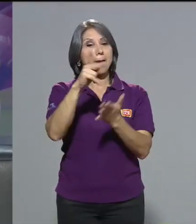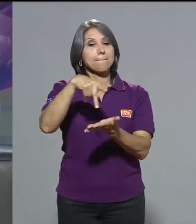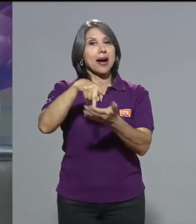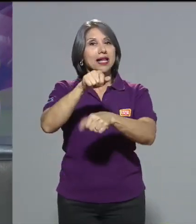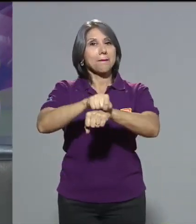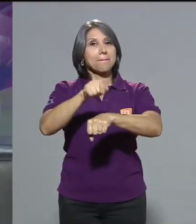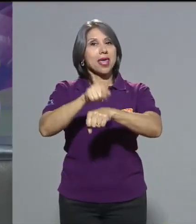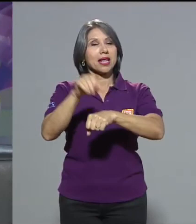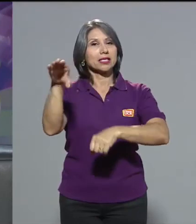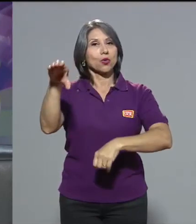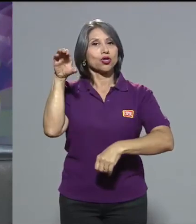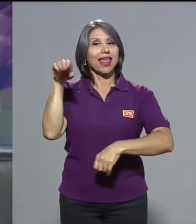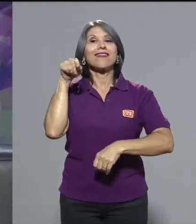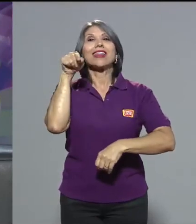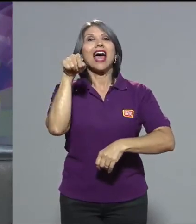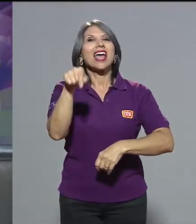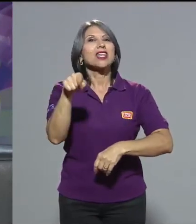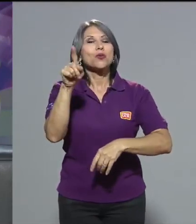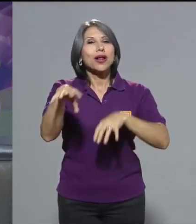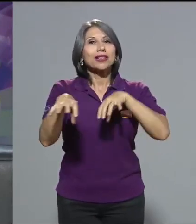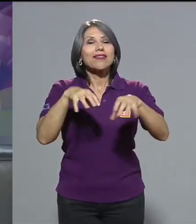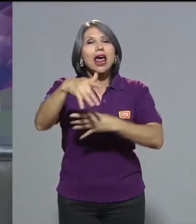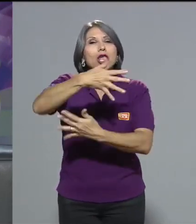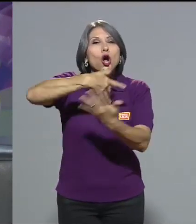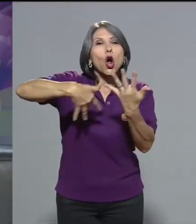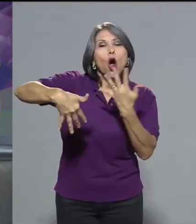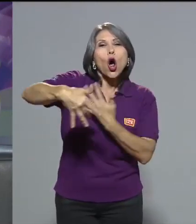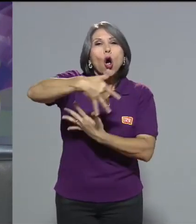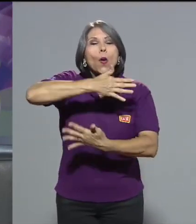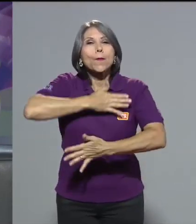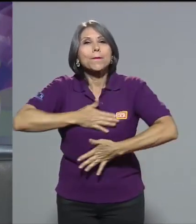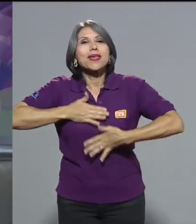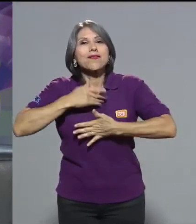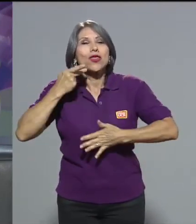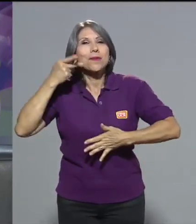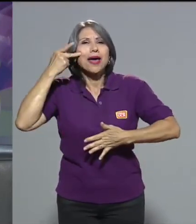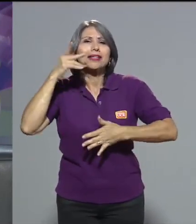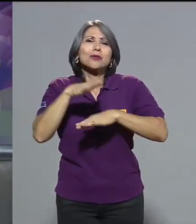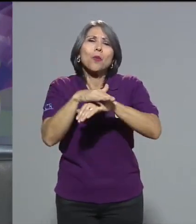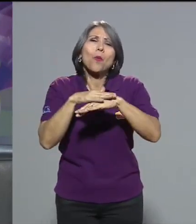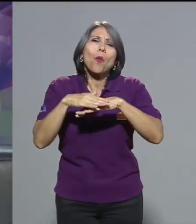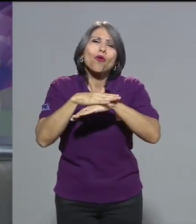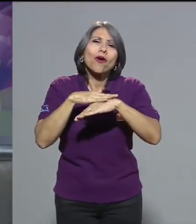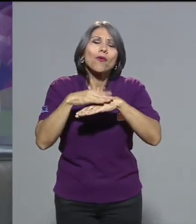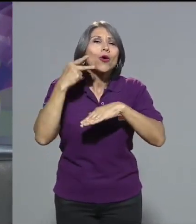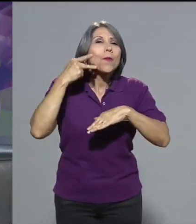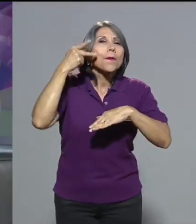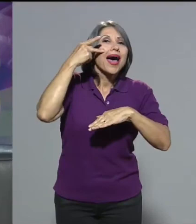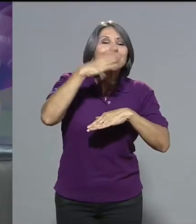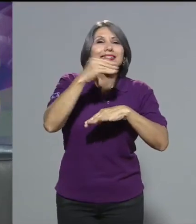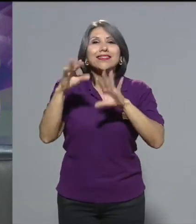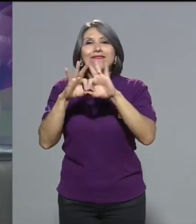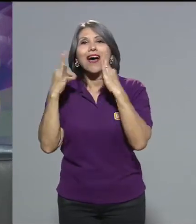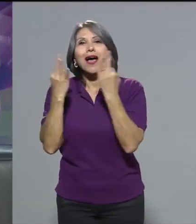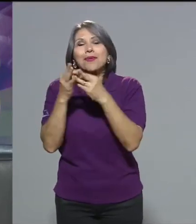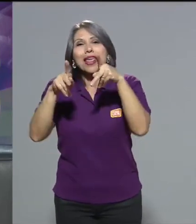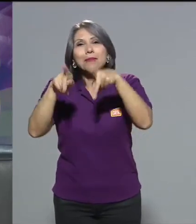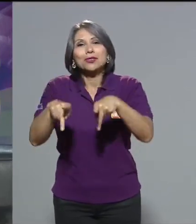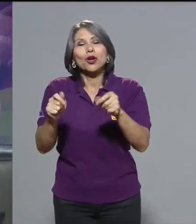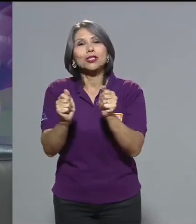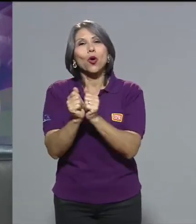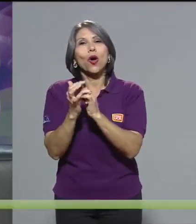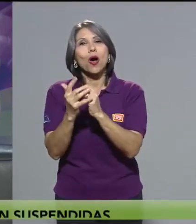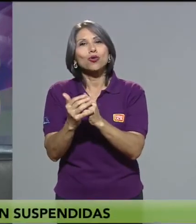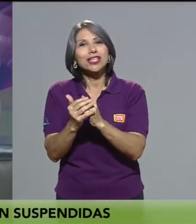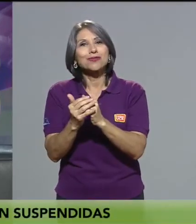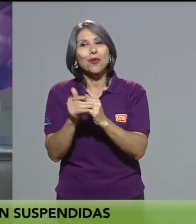Curridabat, un convivio de padres, por favor, padres y familiares de personas con autismo solamente, ¿verdad? Donde vamos a estar